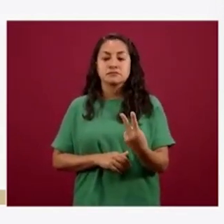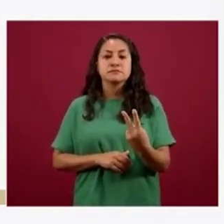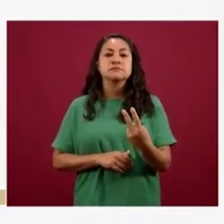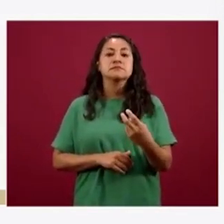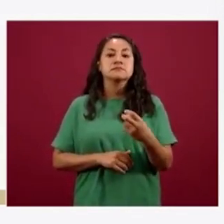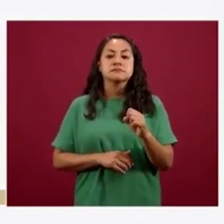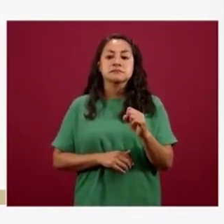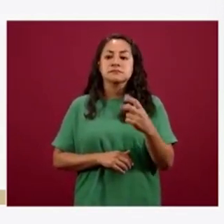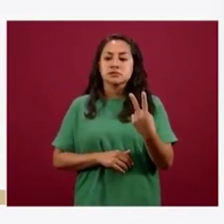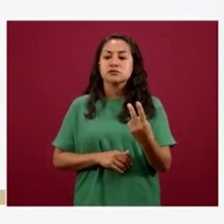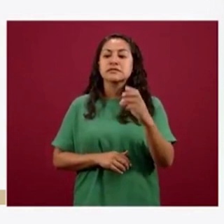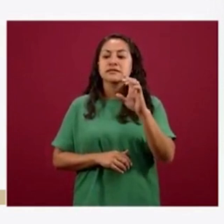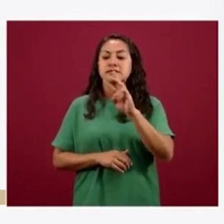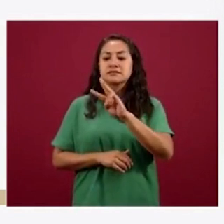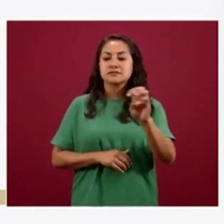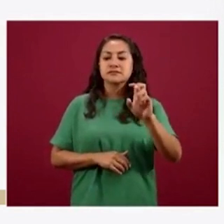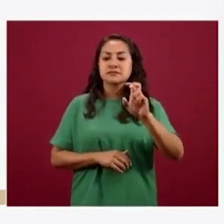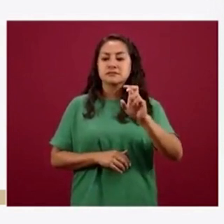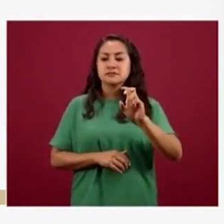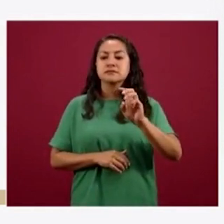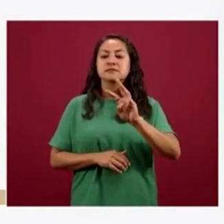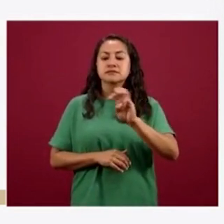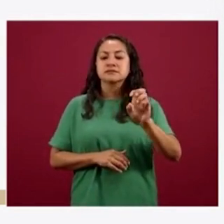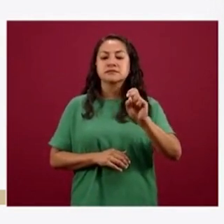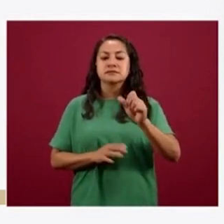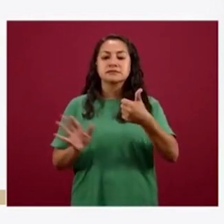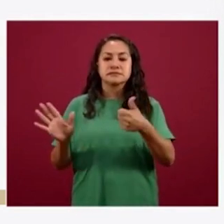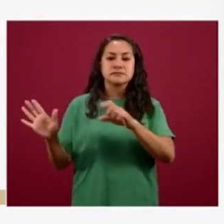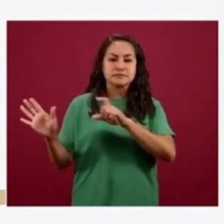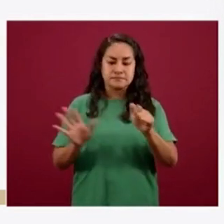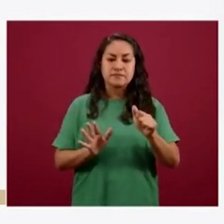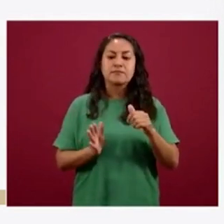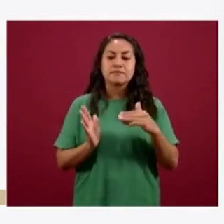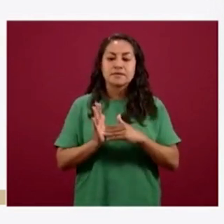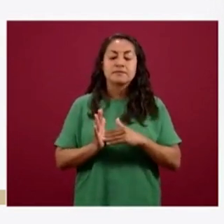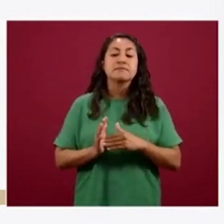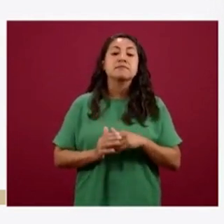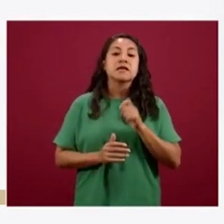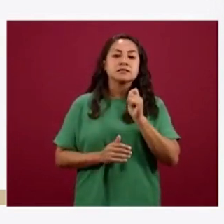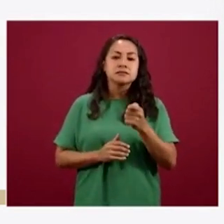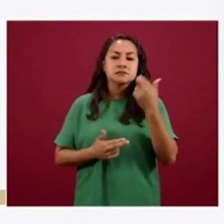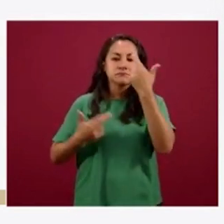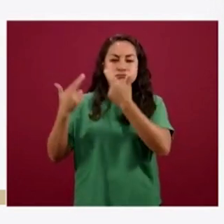62.334 personas que hasta el momento se han sido parte del estudio, tenemos ya